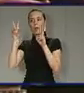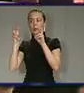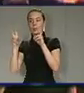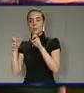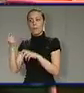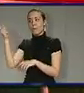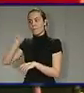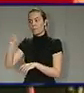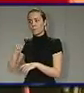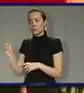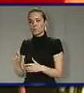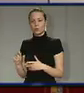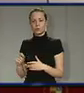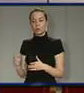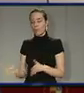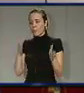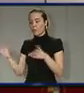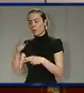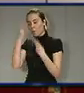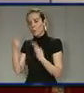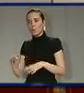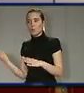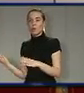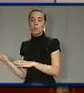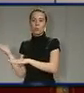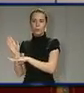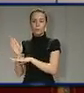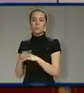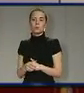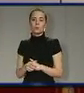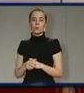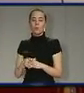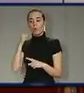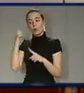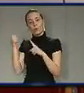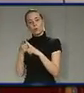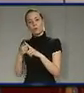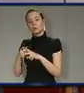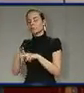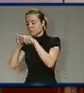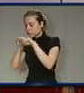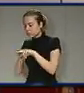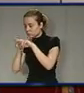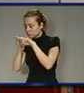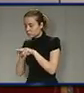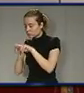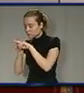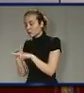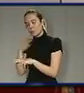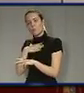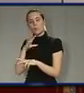permita un periodo de exposición pública... ...hacerlo con la antelación suficiente... ...para que pueda ser analizado por todos los colectivos